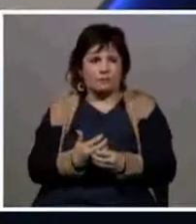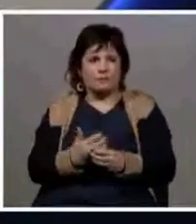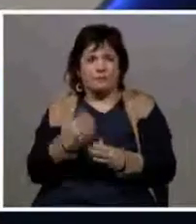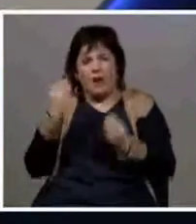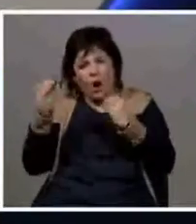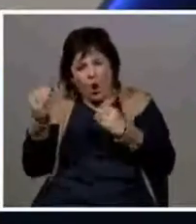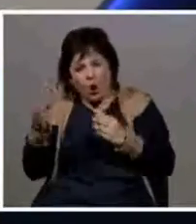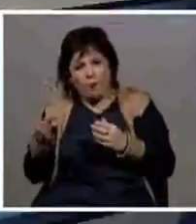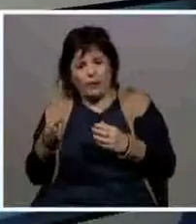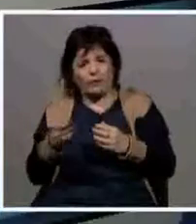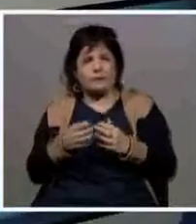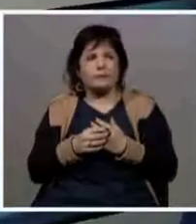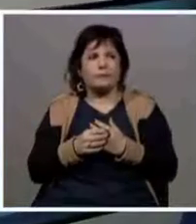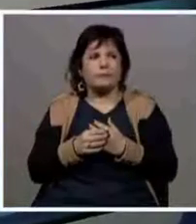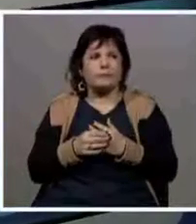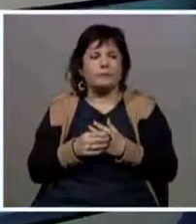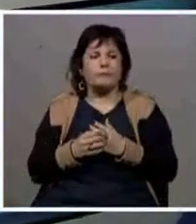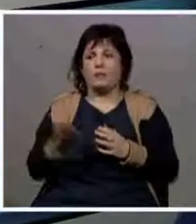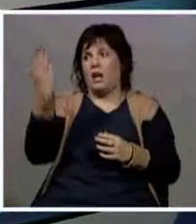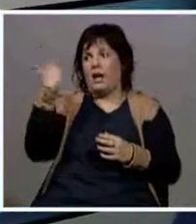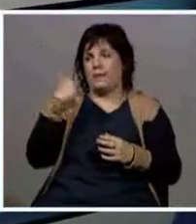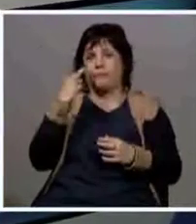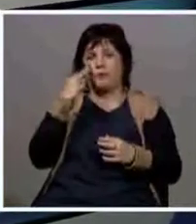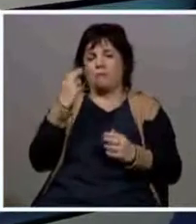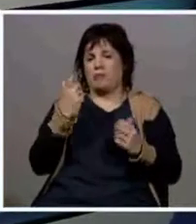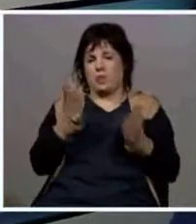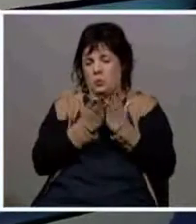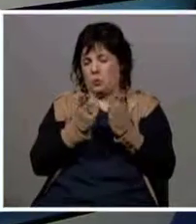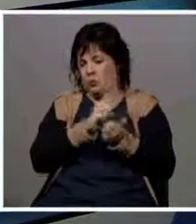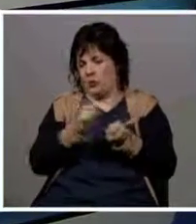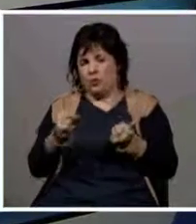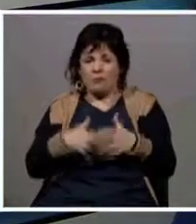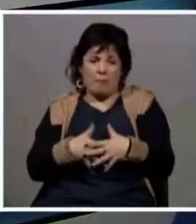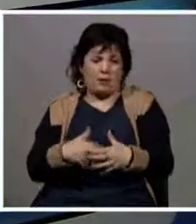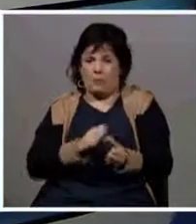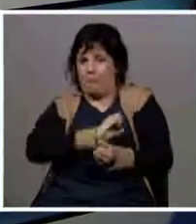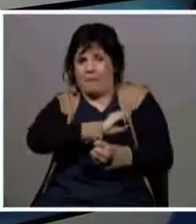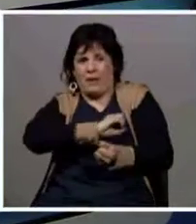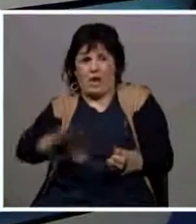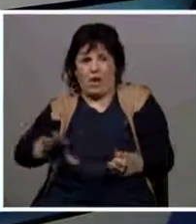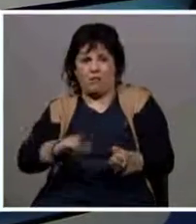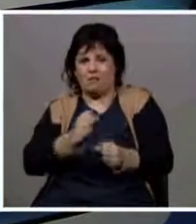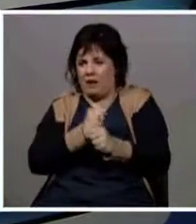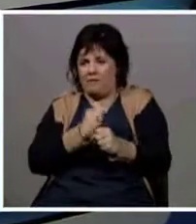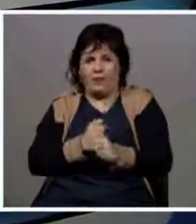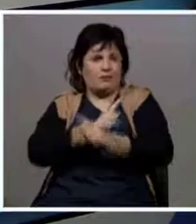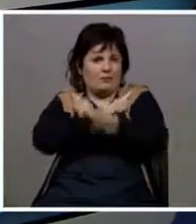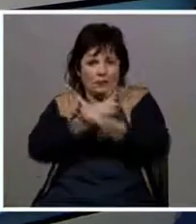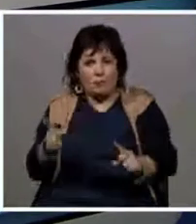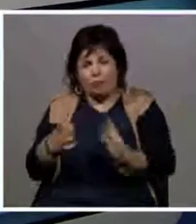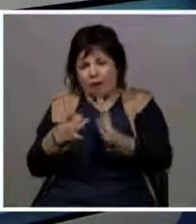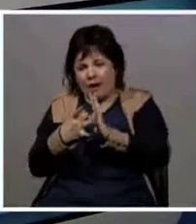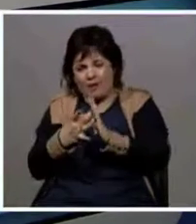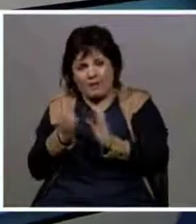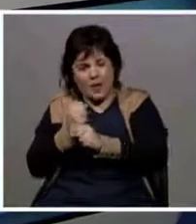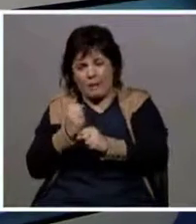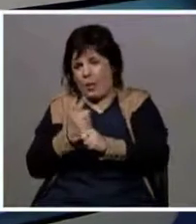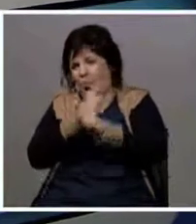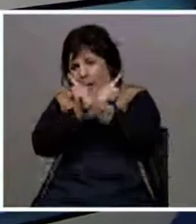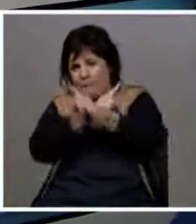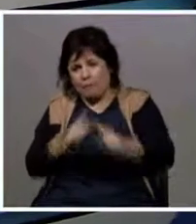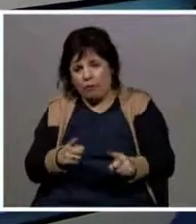menos yo decía antes estaban alejada de la educación más alejada manera dispar de menos trabajo de calidad van a conseguir es decir